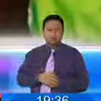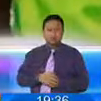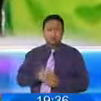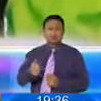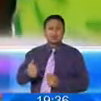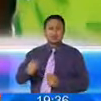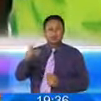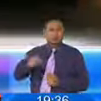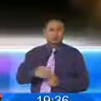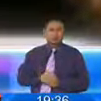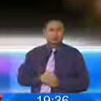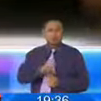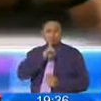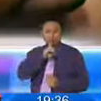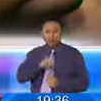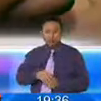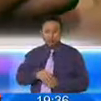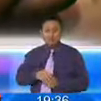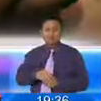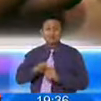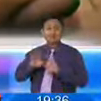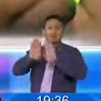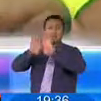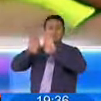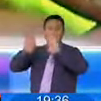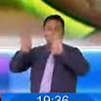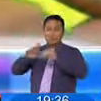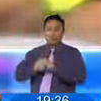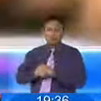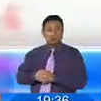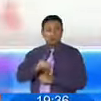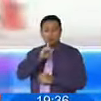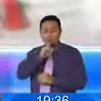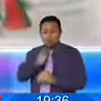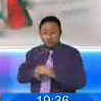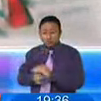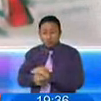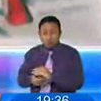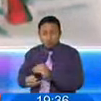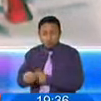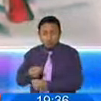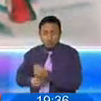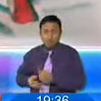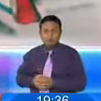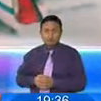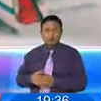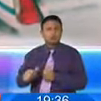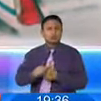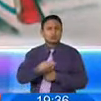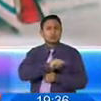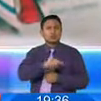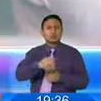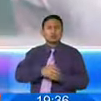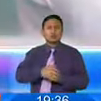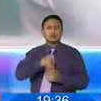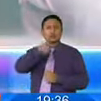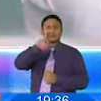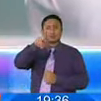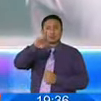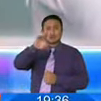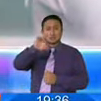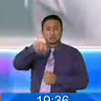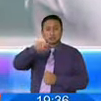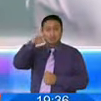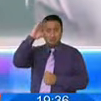las ventanas que dan al exterior de estas calles. Pese a que existe un PAI a pocos metros, el control de la policía